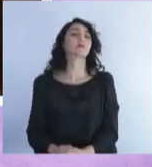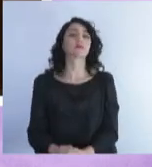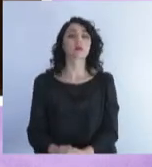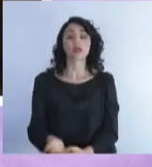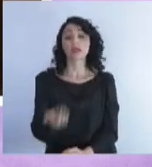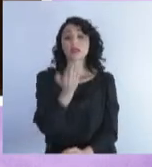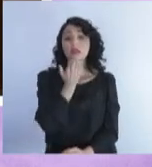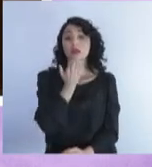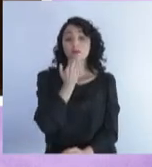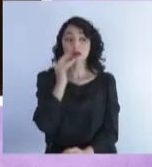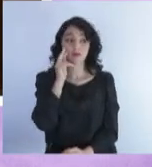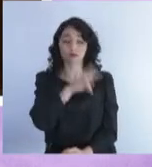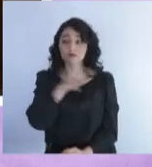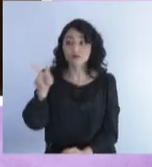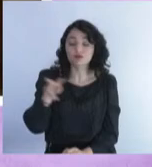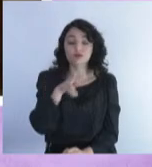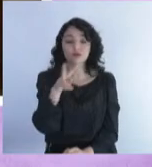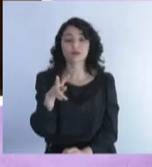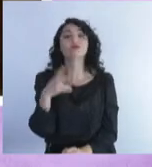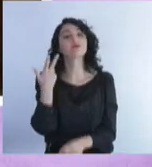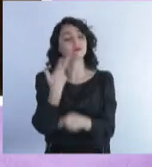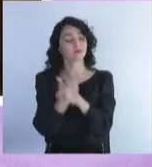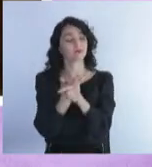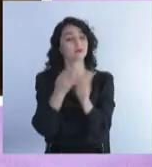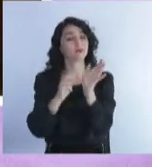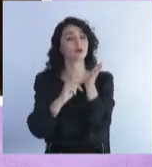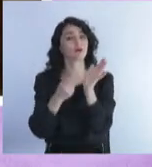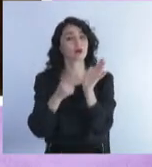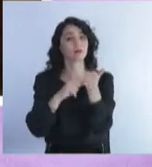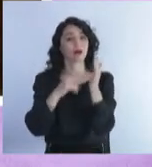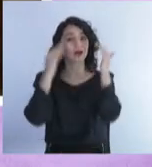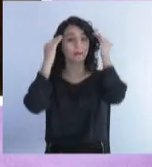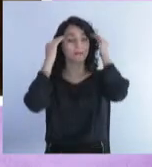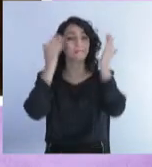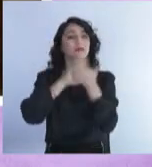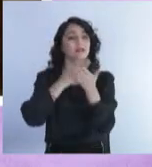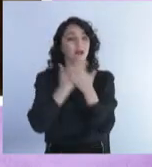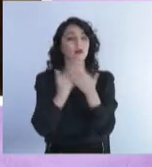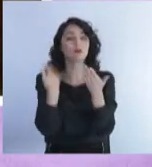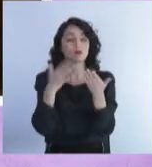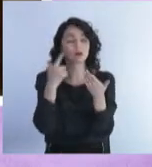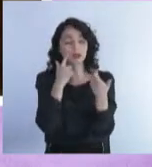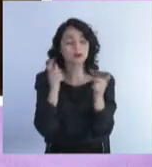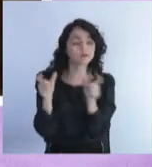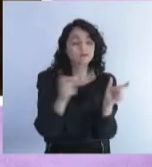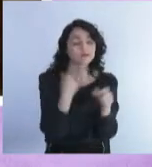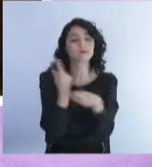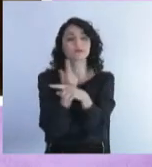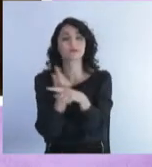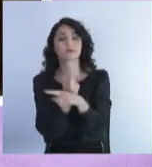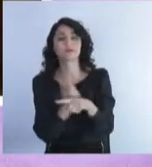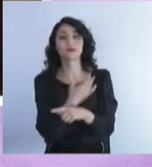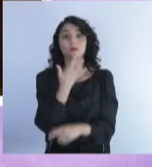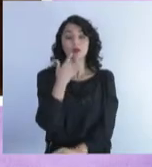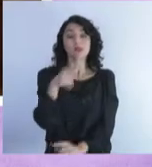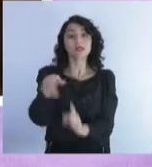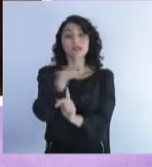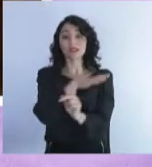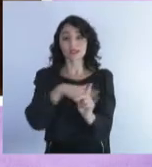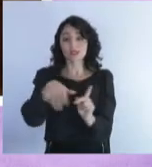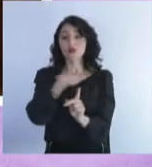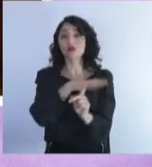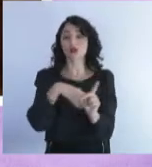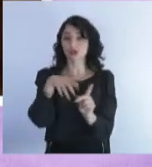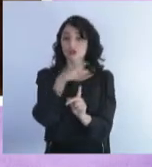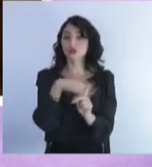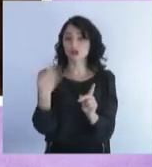también evidente entonces que la salud mental es un tema necesario de abordar, pues es una situación con efectos